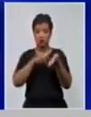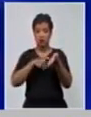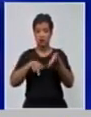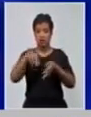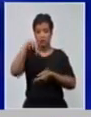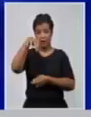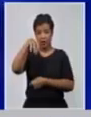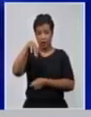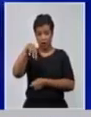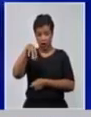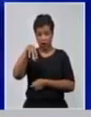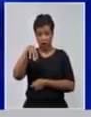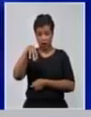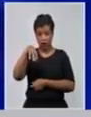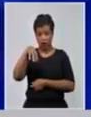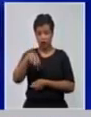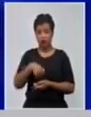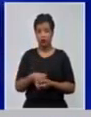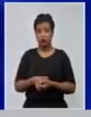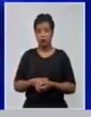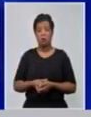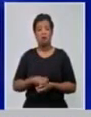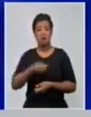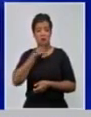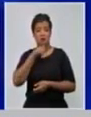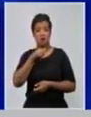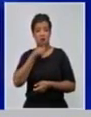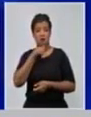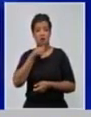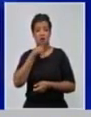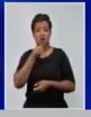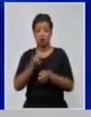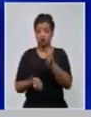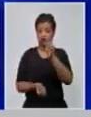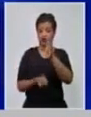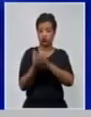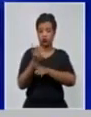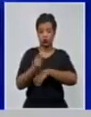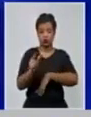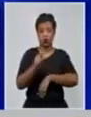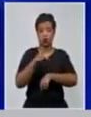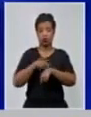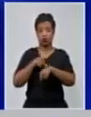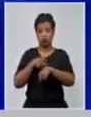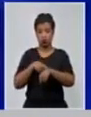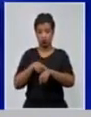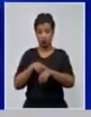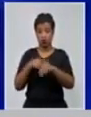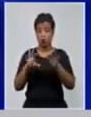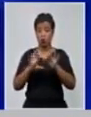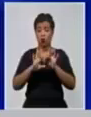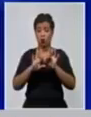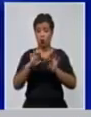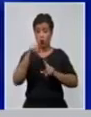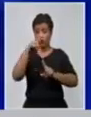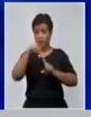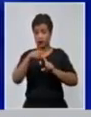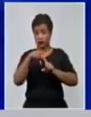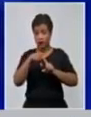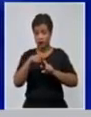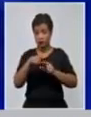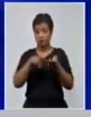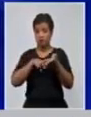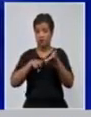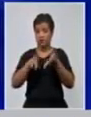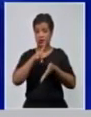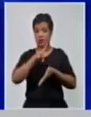de Pinar del Río tiene posibilidades reales en poco tiempo, la provincia de Guantánamo, la provincia